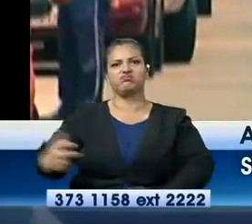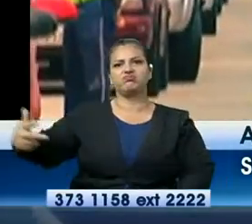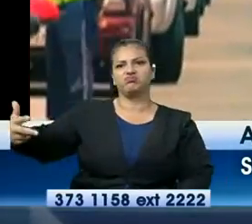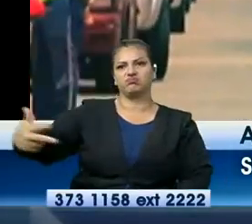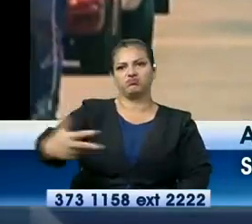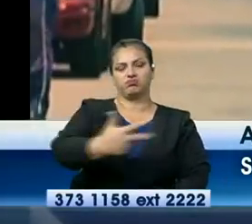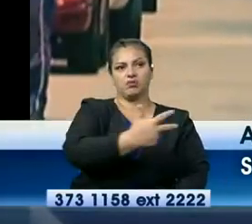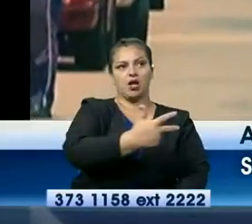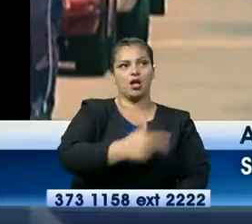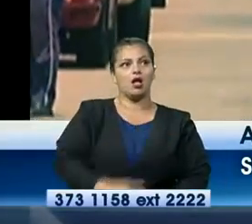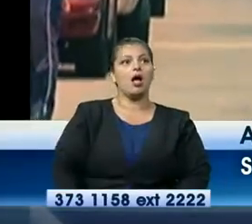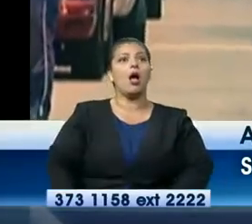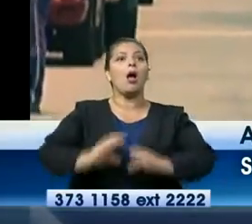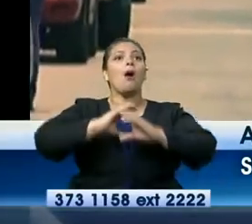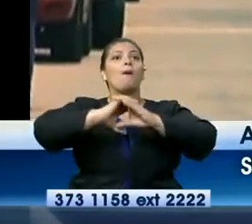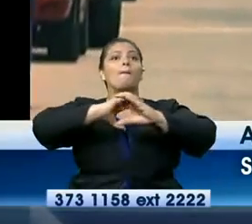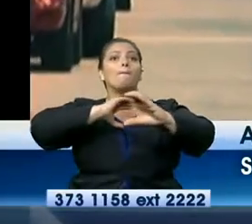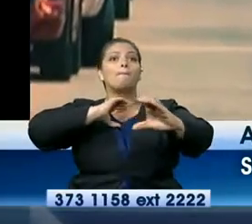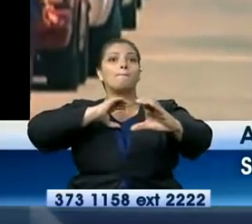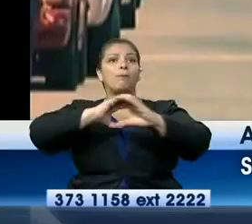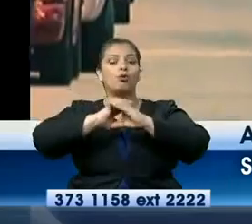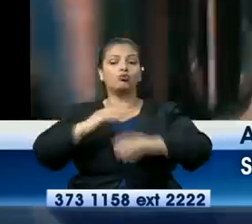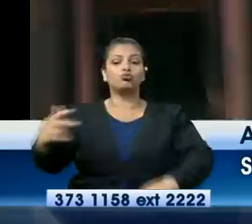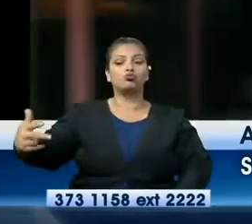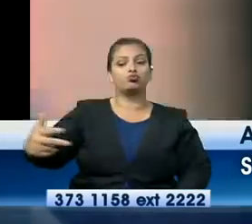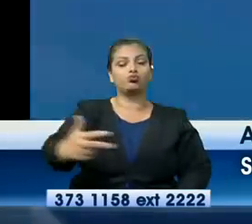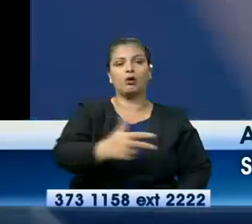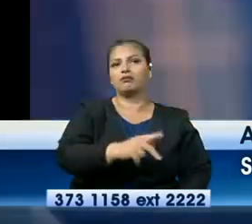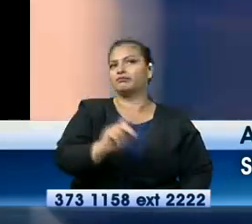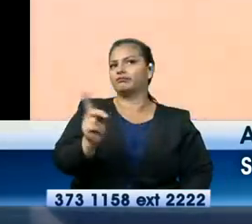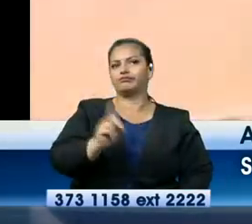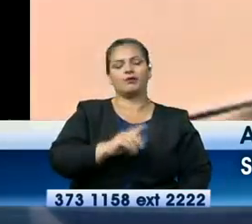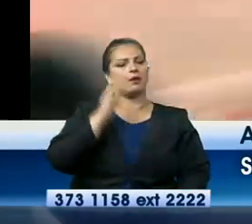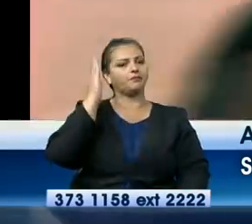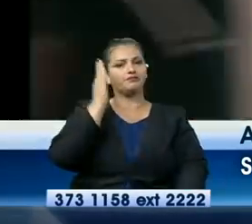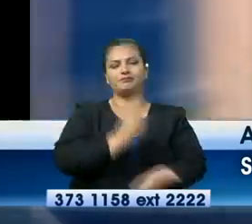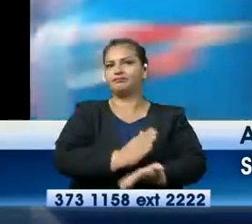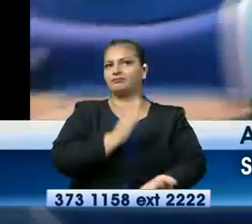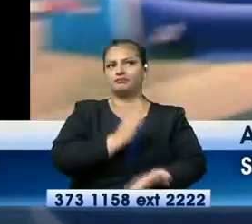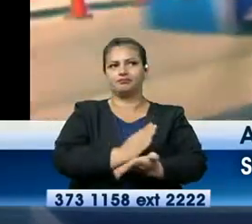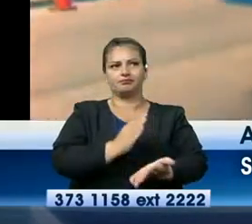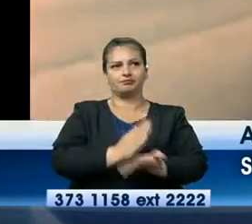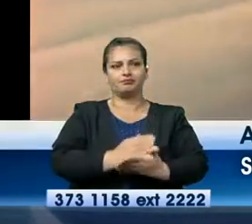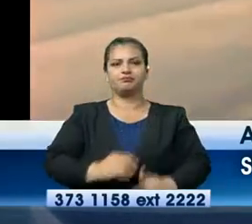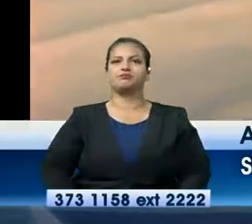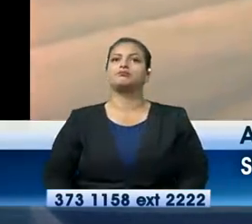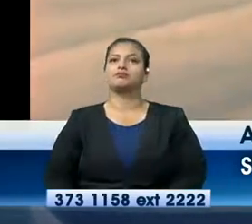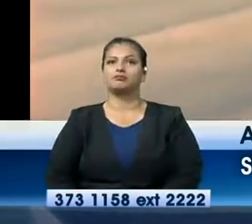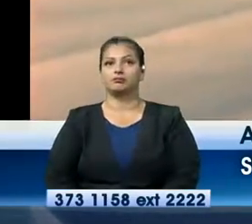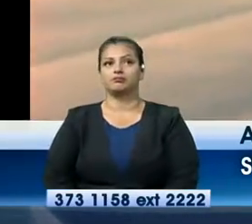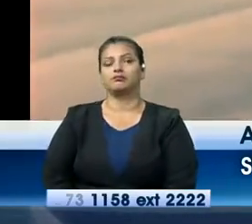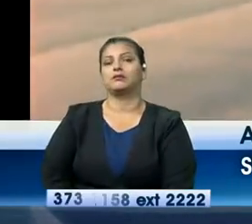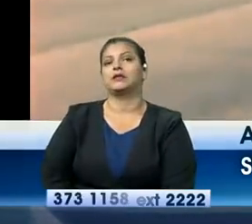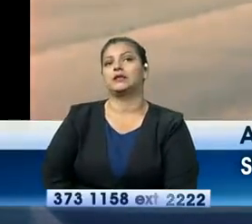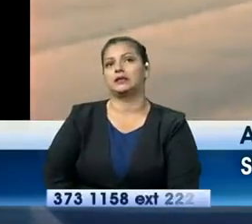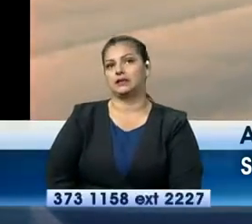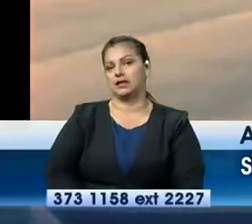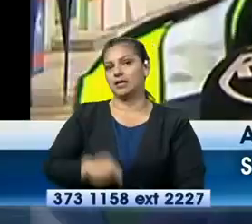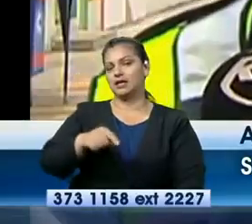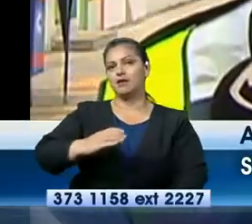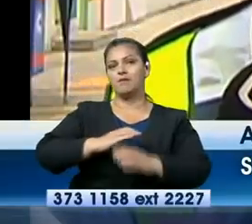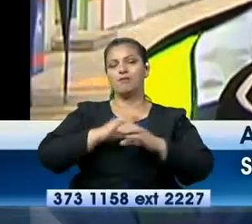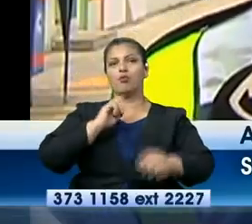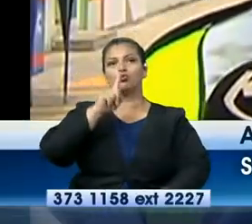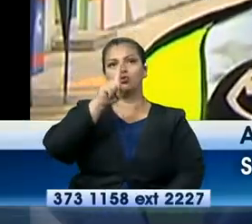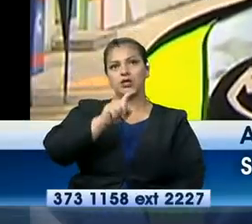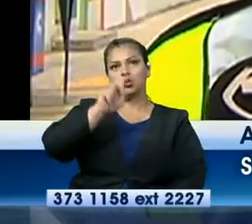planificado hacerlo de aquí a 15 días más o menos ya hacer el cambio de sentido porque tenemos que regular también las tres líneas de buses que pasan por aquí que son a 132